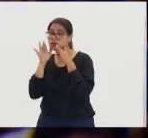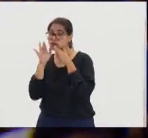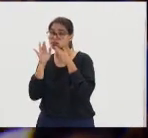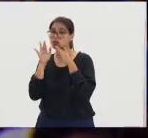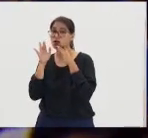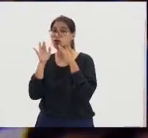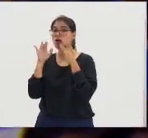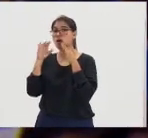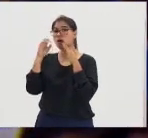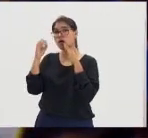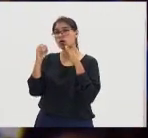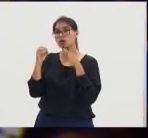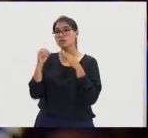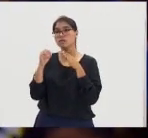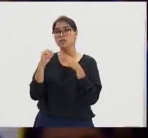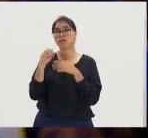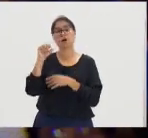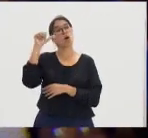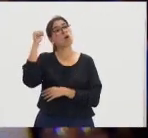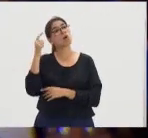No, me dijo, a mí me contaron.